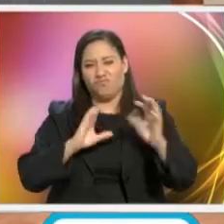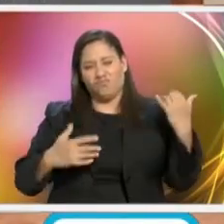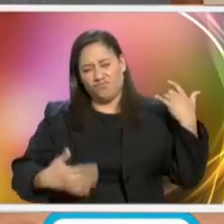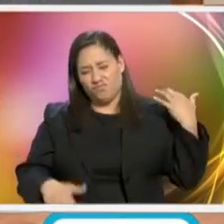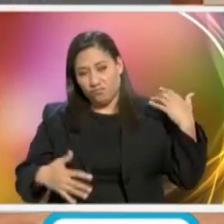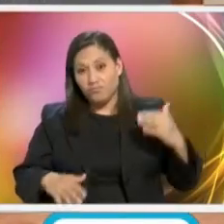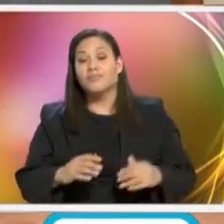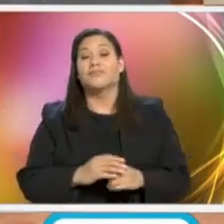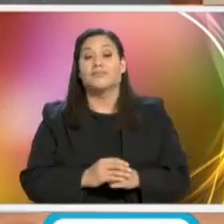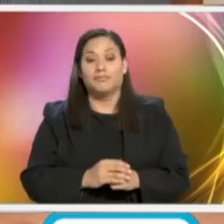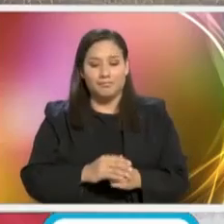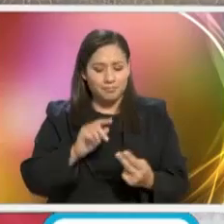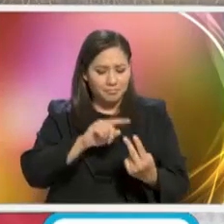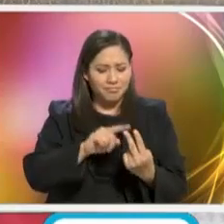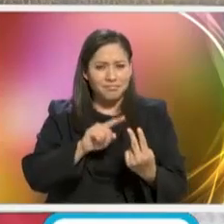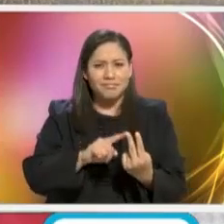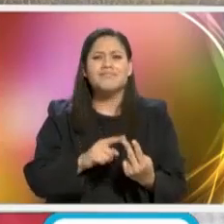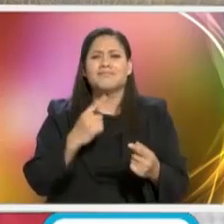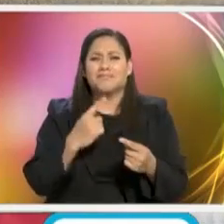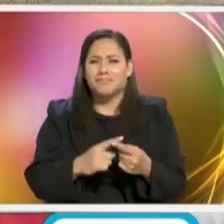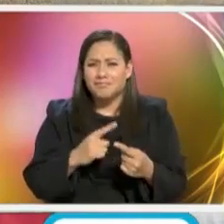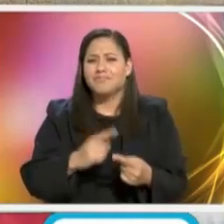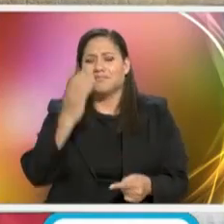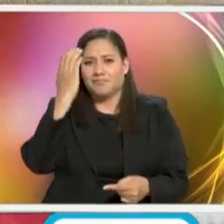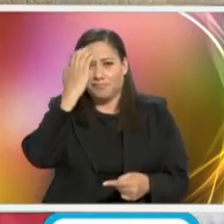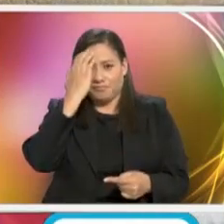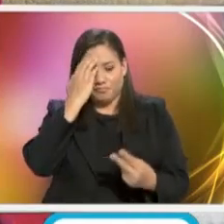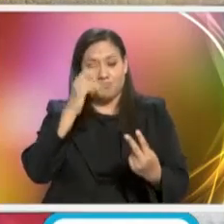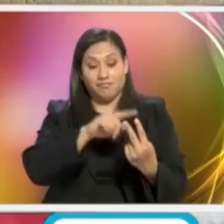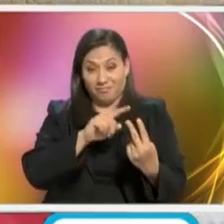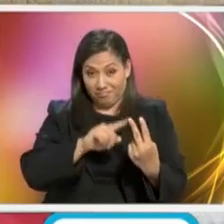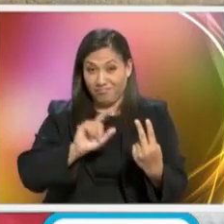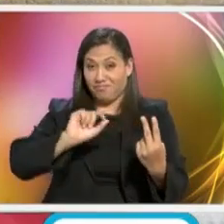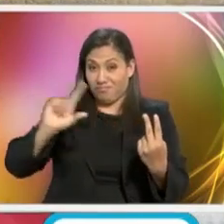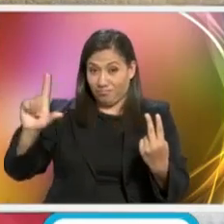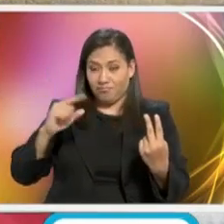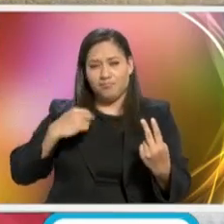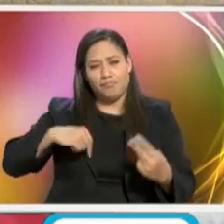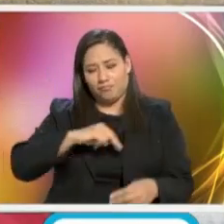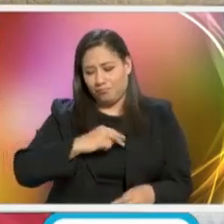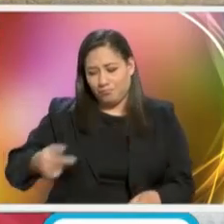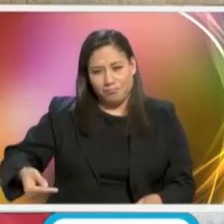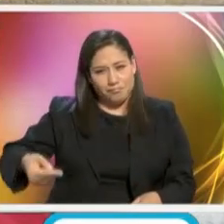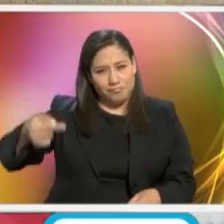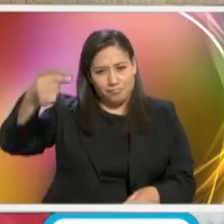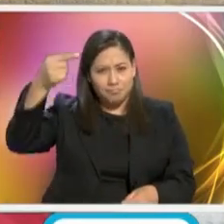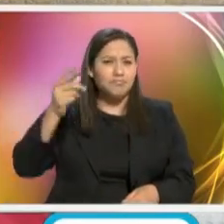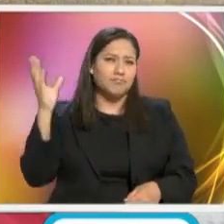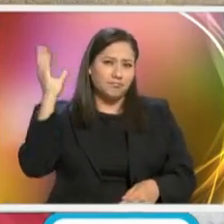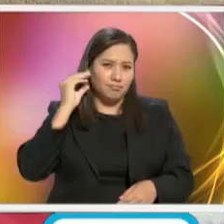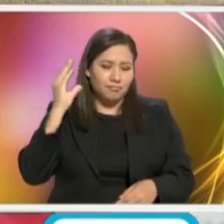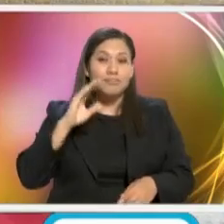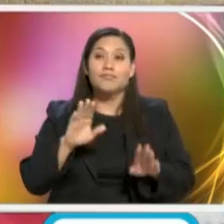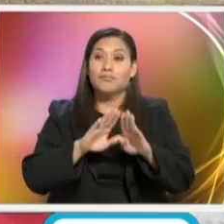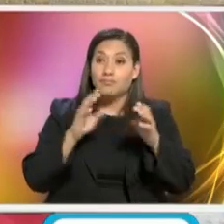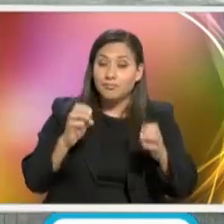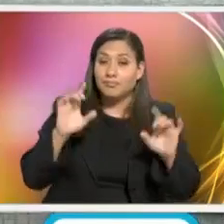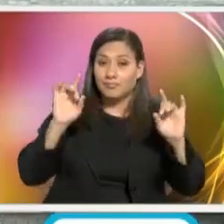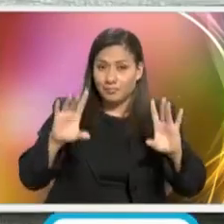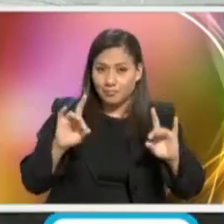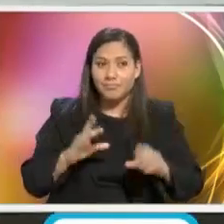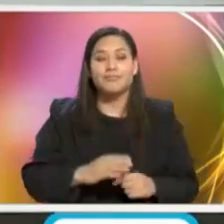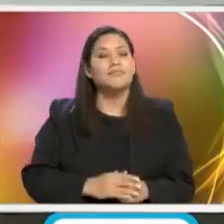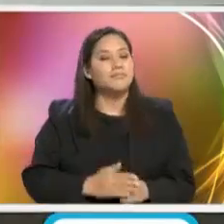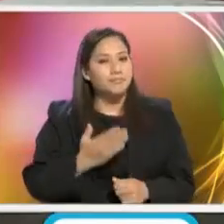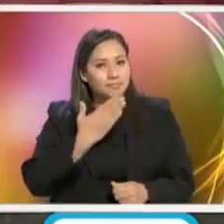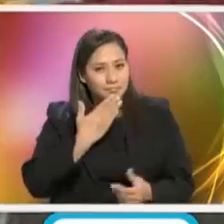español. conoce a estas estrellas? Sí. ¿No? Crecimos con ellas también, ¿no? Sí. ¿Cómo estás, Ángel? Muy bien, ¿ustedes?